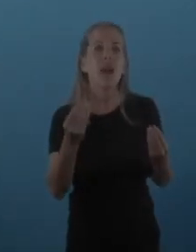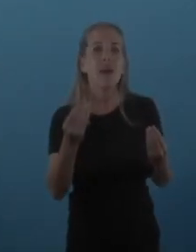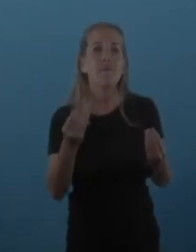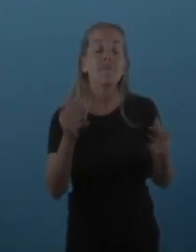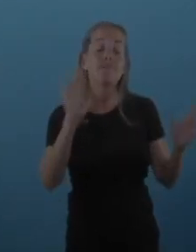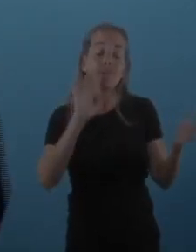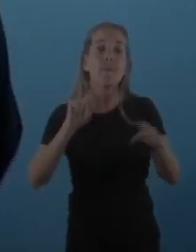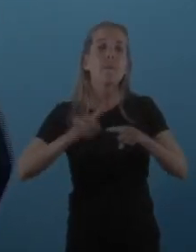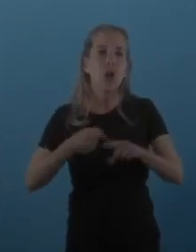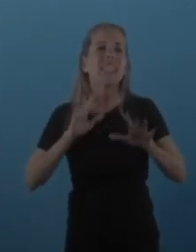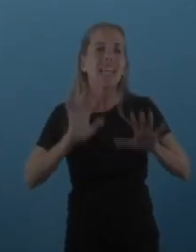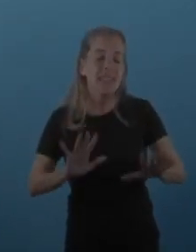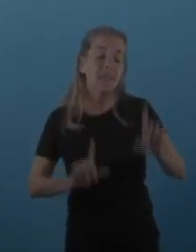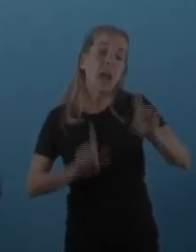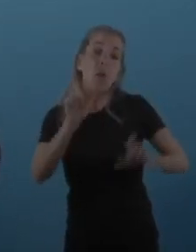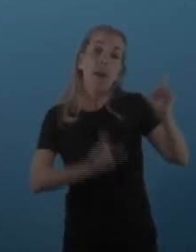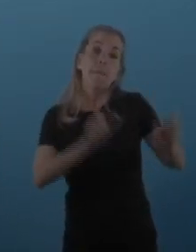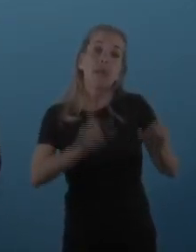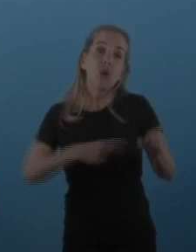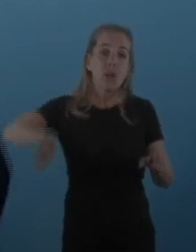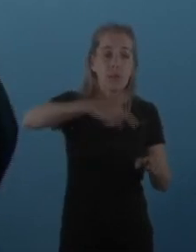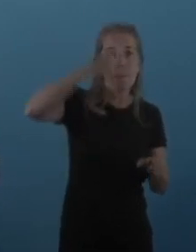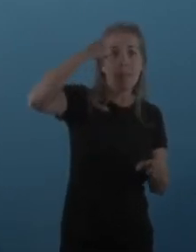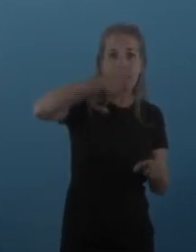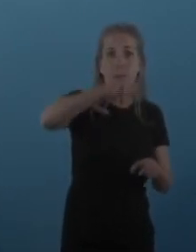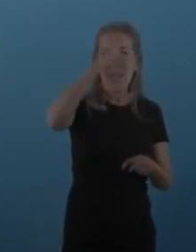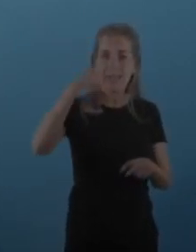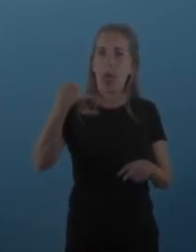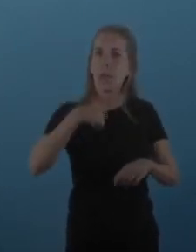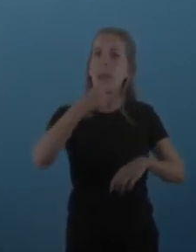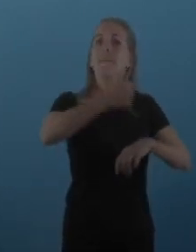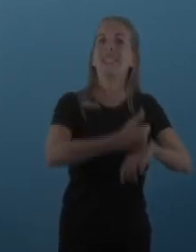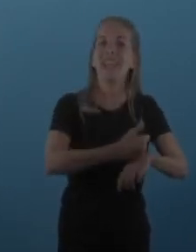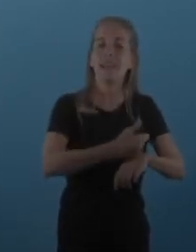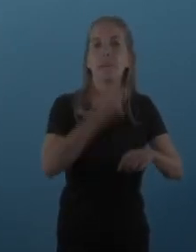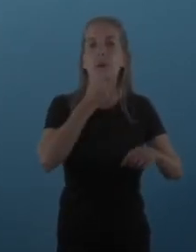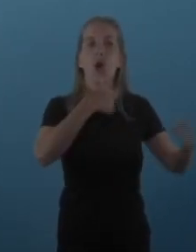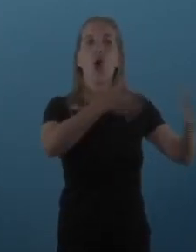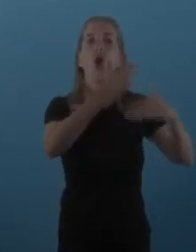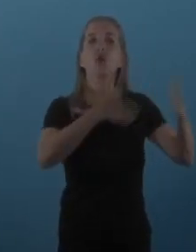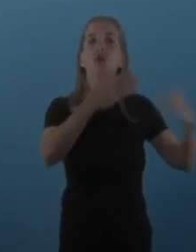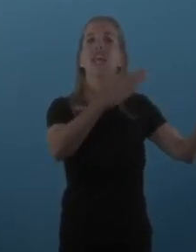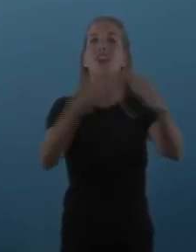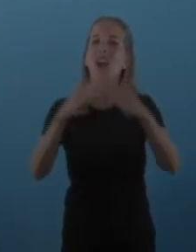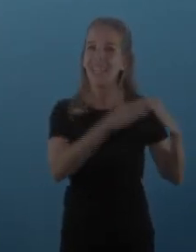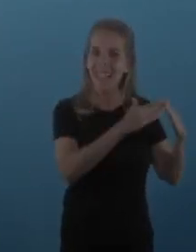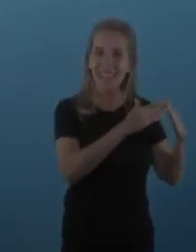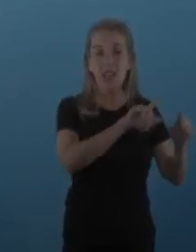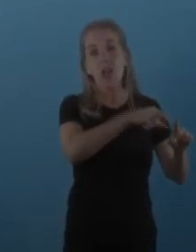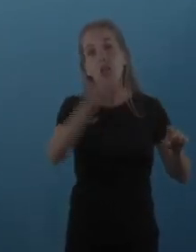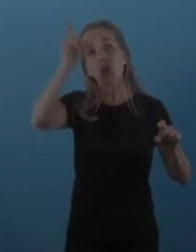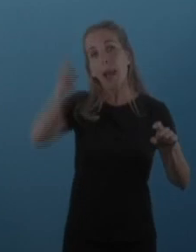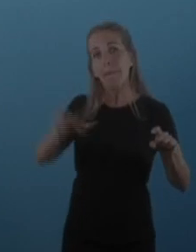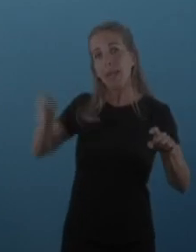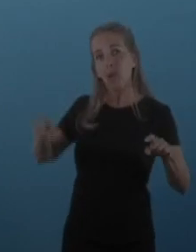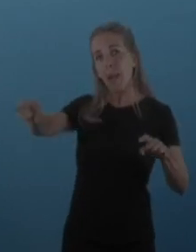en política hay quienes creemos que el Estado tiene que estar presente construyendo casas para los que lo necesitan, y hay quienes creen que eso es